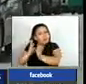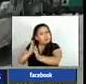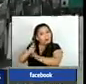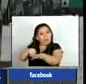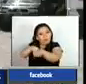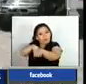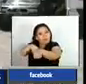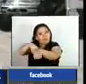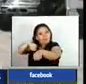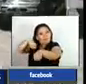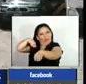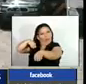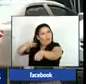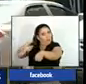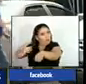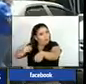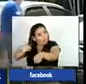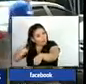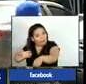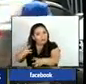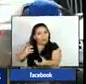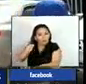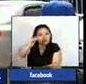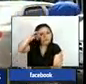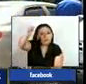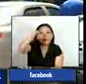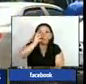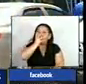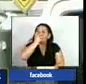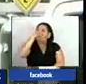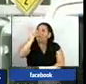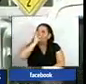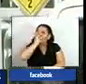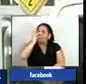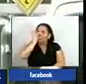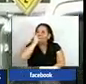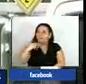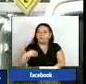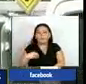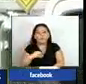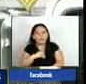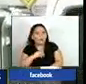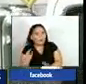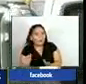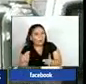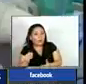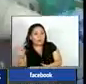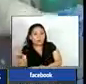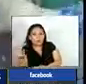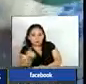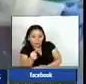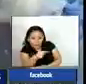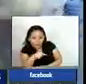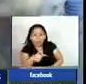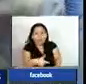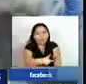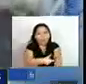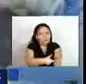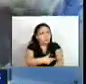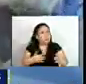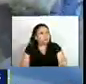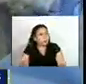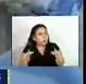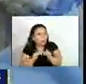automovilistas para cambiar o recargar tanques de oxígeno médico que demandan no solo los hospitales, sino